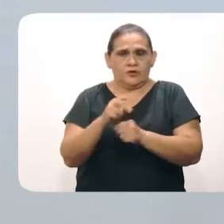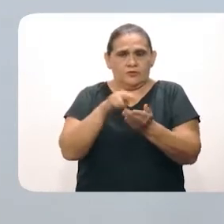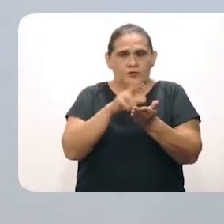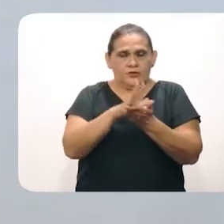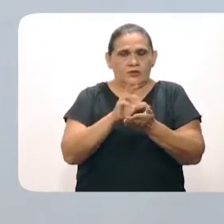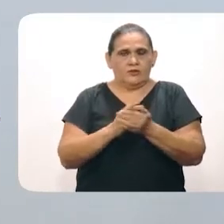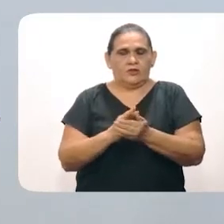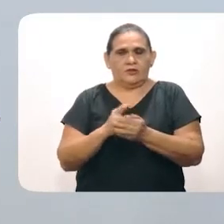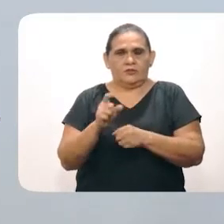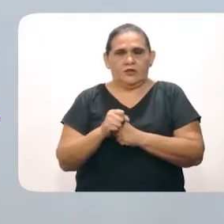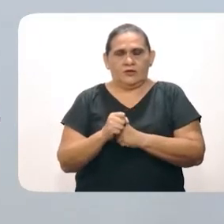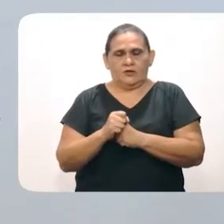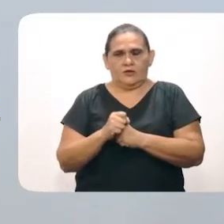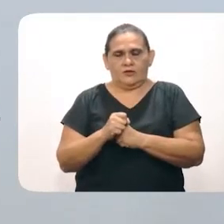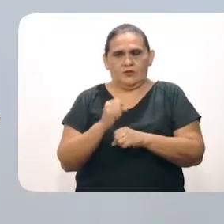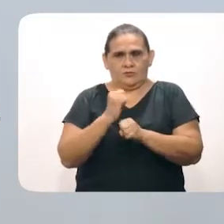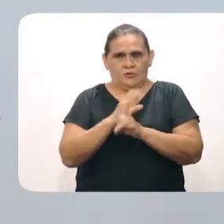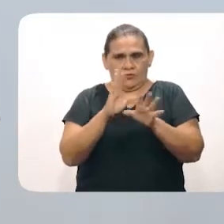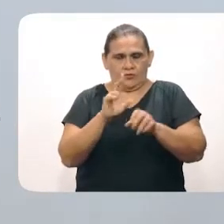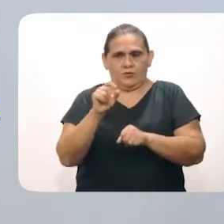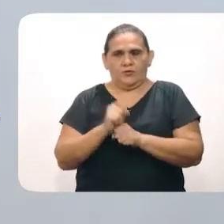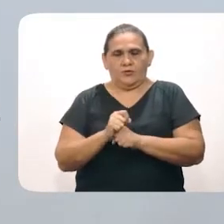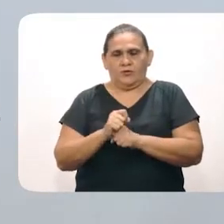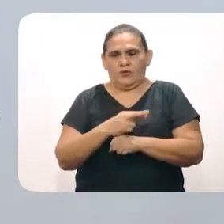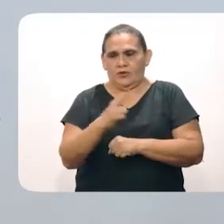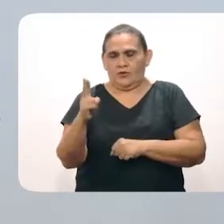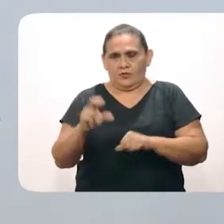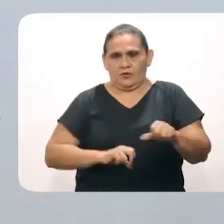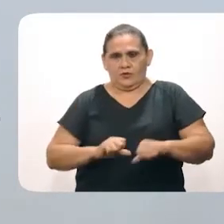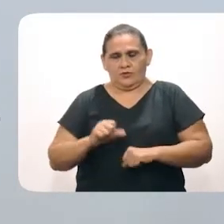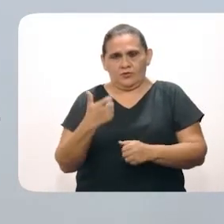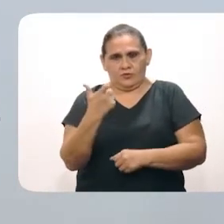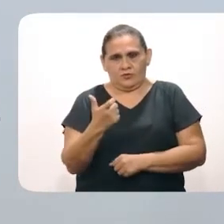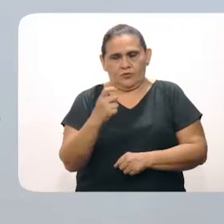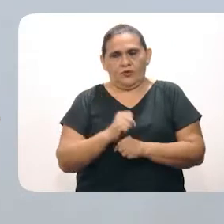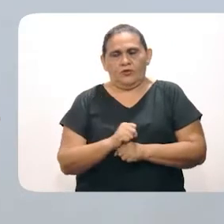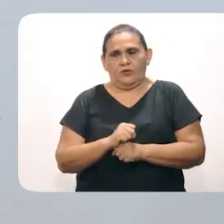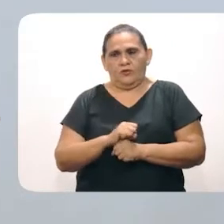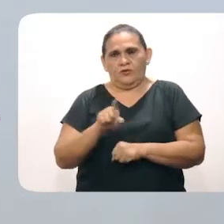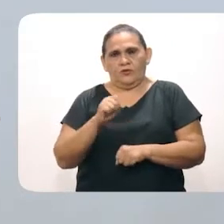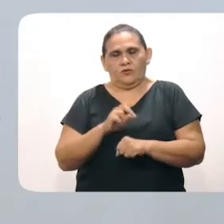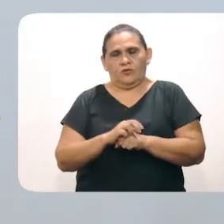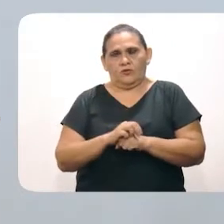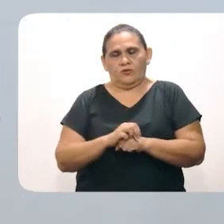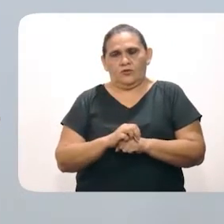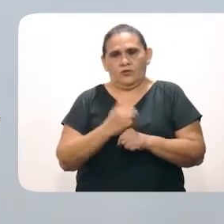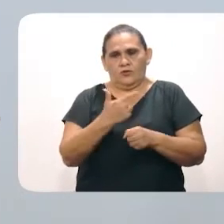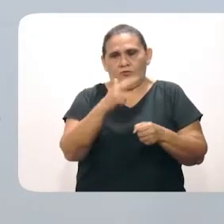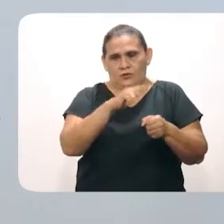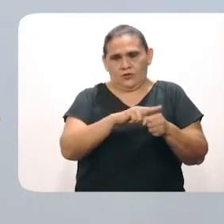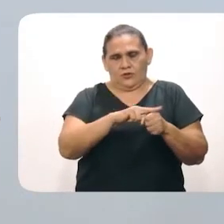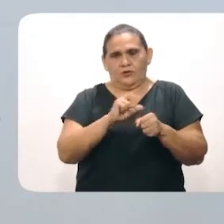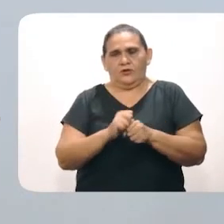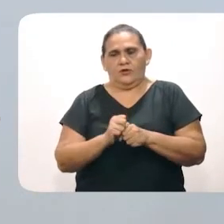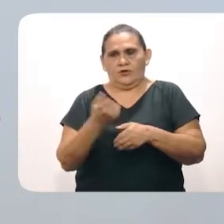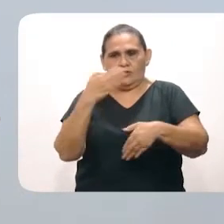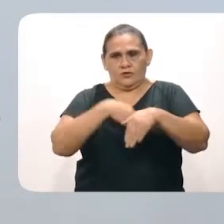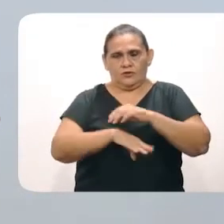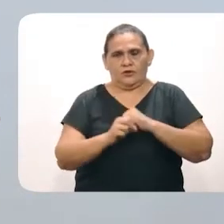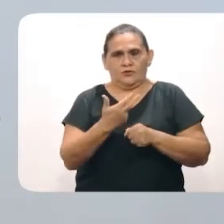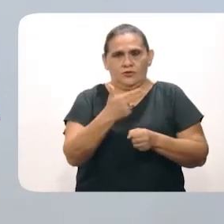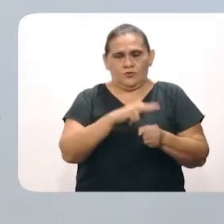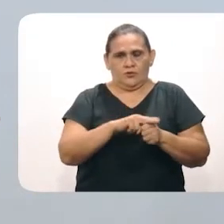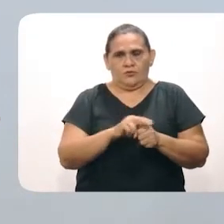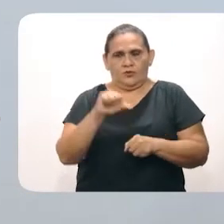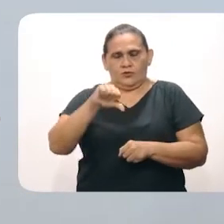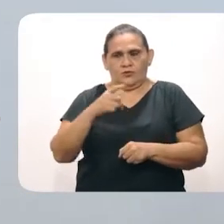y registros. Como hemos señalado, en la reapertura económica, los datos más importantes son la ocupación hospitalaria y los ingresos diarios.